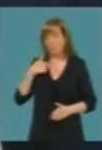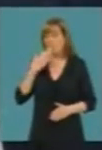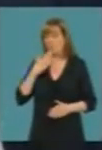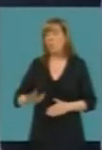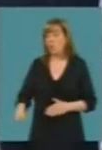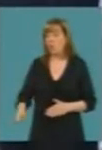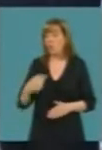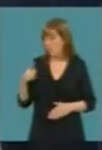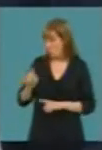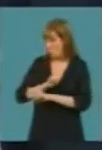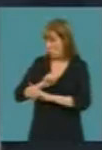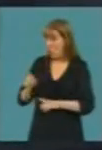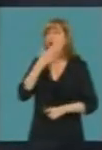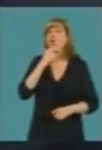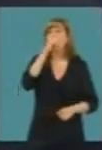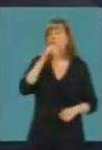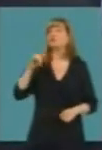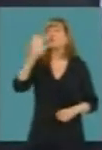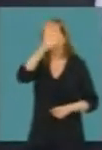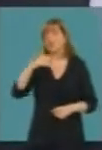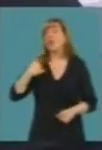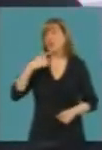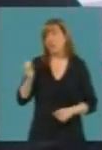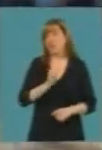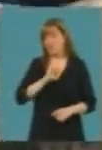así no lo hiciereis, Dios y la Nación os lo demandan.